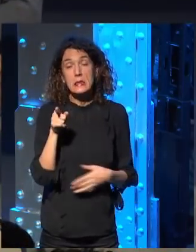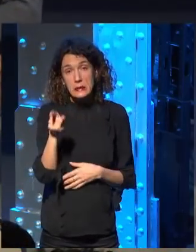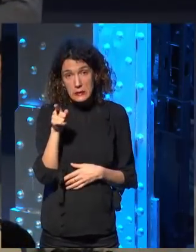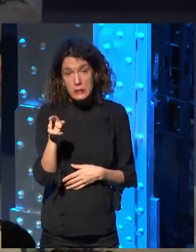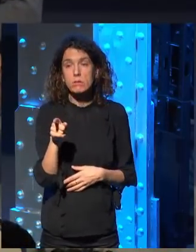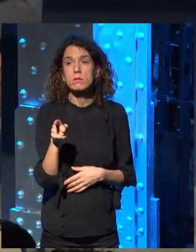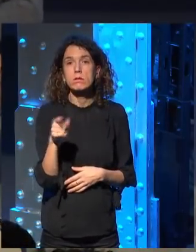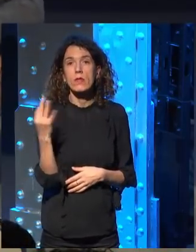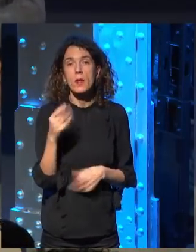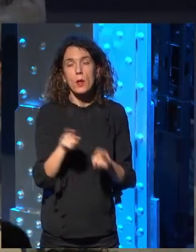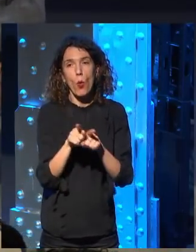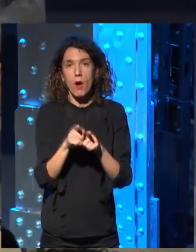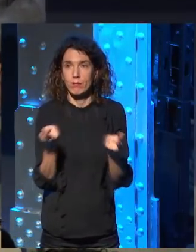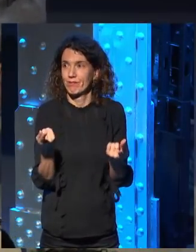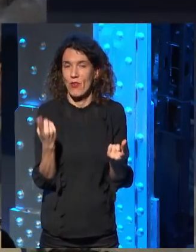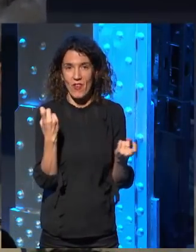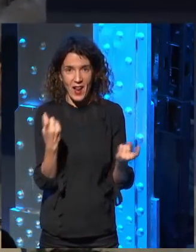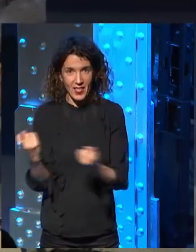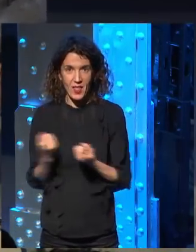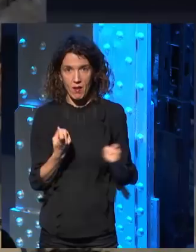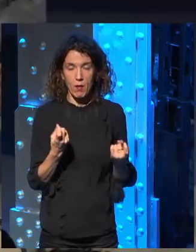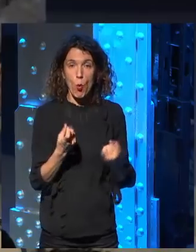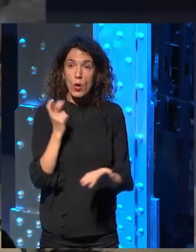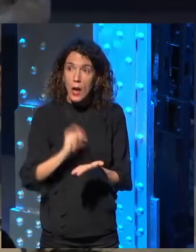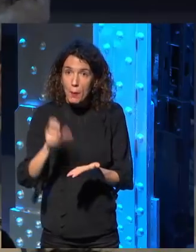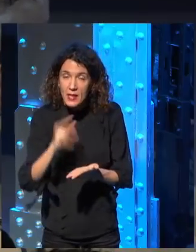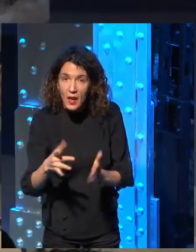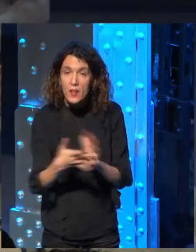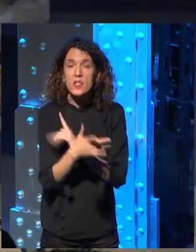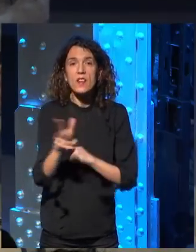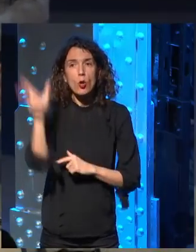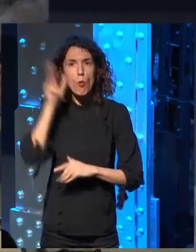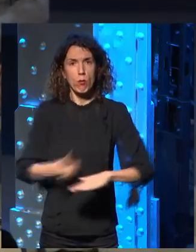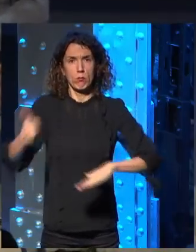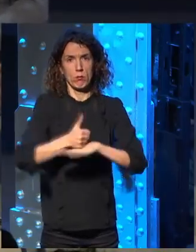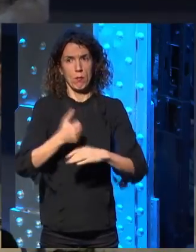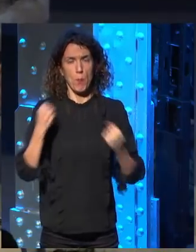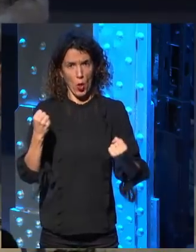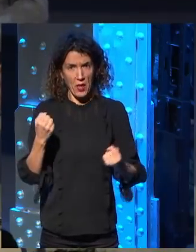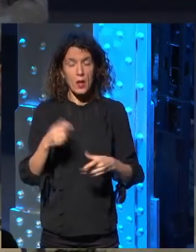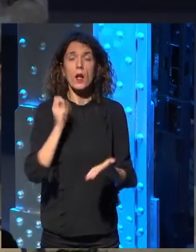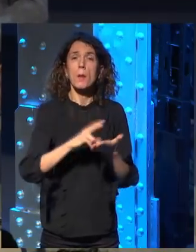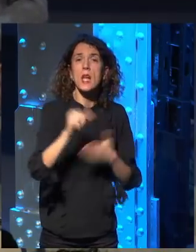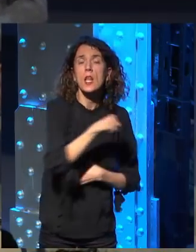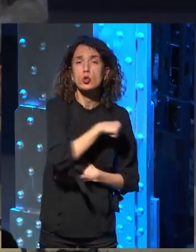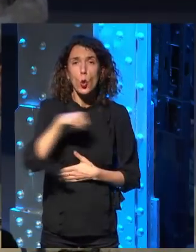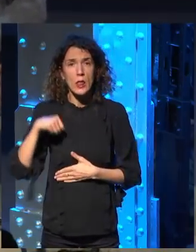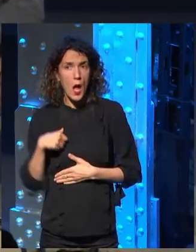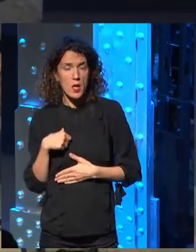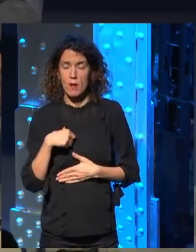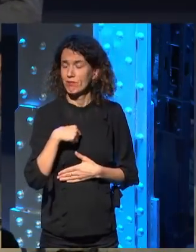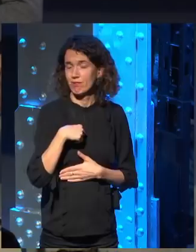que habría que desarrollar, porque la caminata es la soberanía, y además la caminata solitaria,